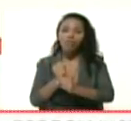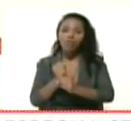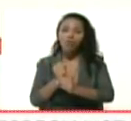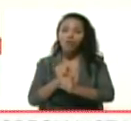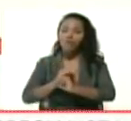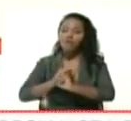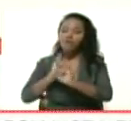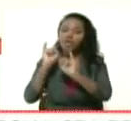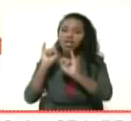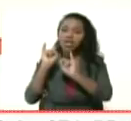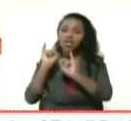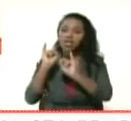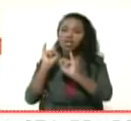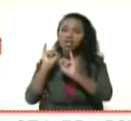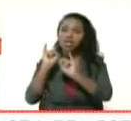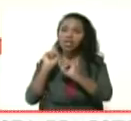definitiva